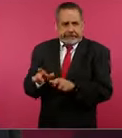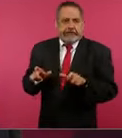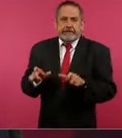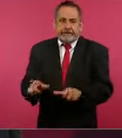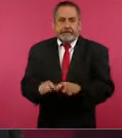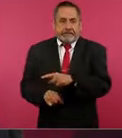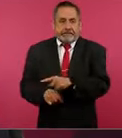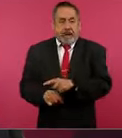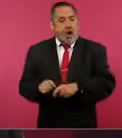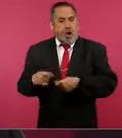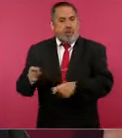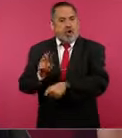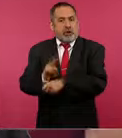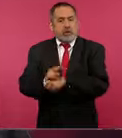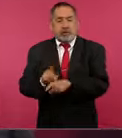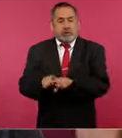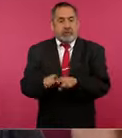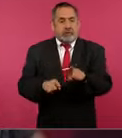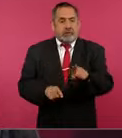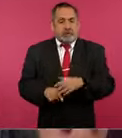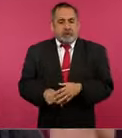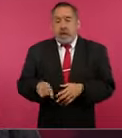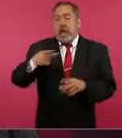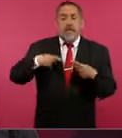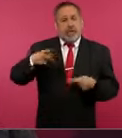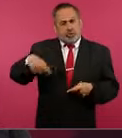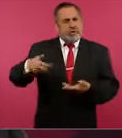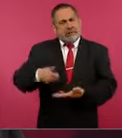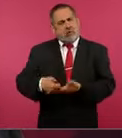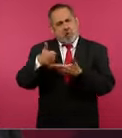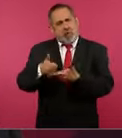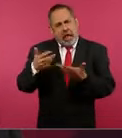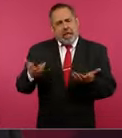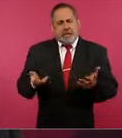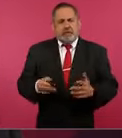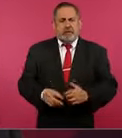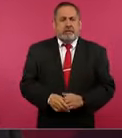hay que darles protección y que la gente ayude